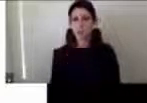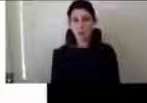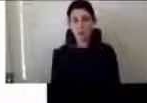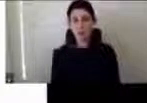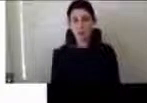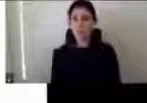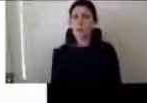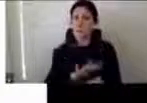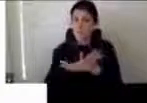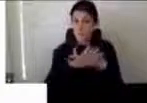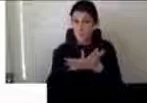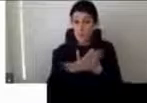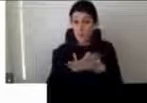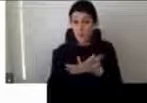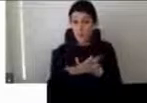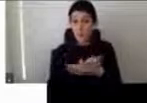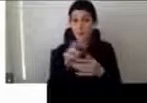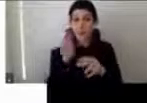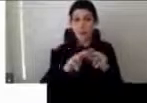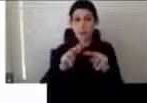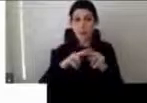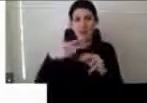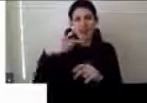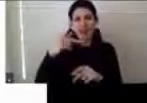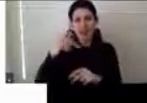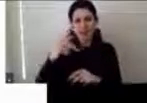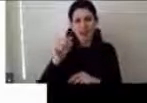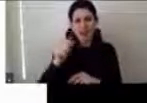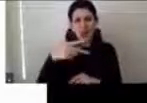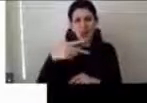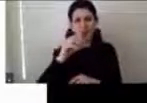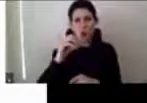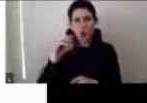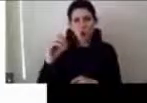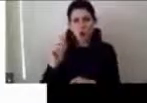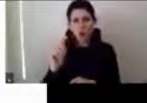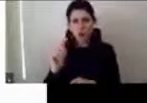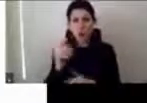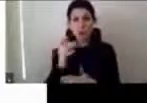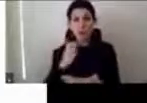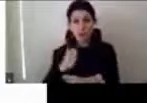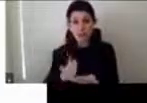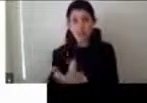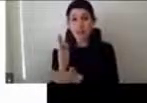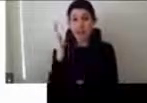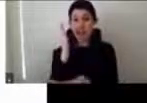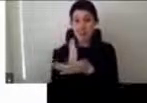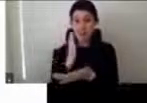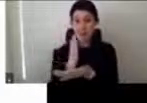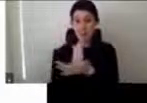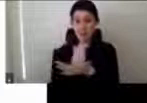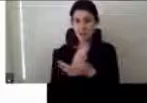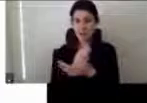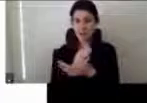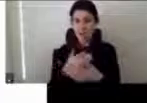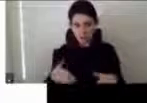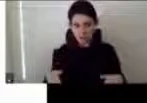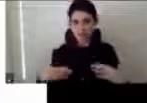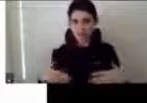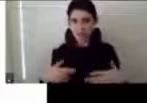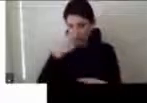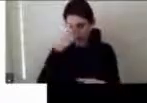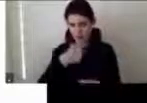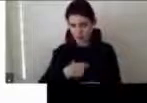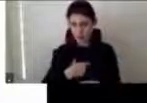Por ejemplo, realizar un Kahoot al inicio de una clase va a activar las motivaciones intrínsecas y extrínsecas. Les menciono